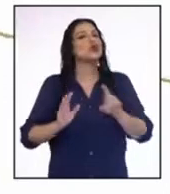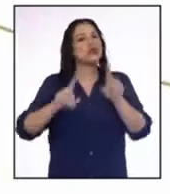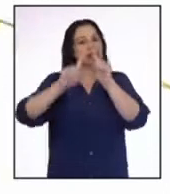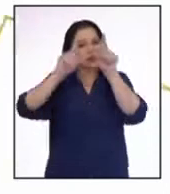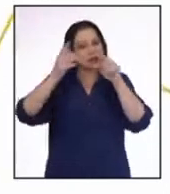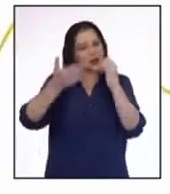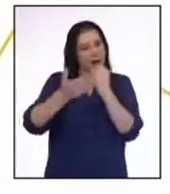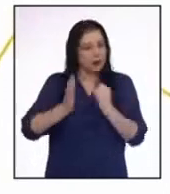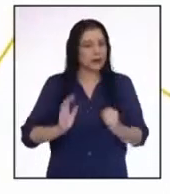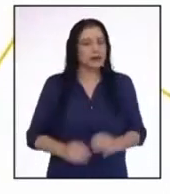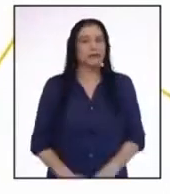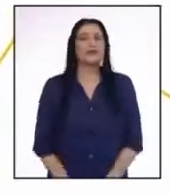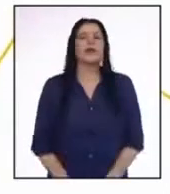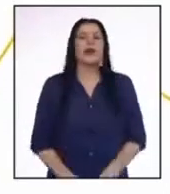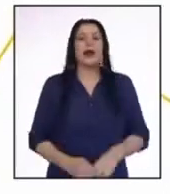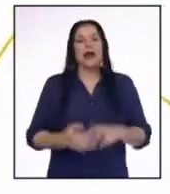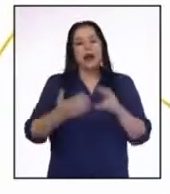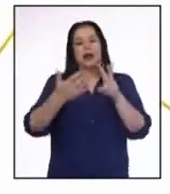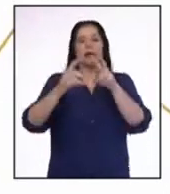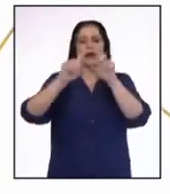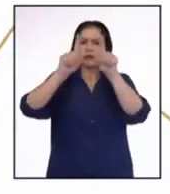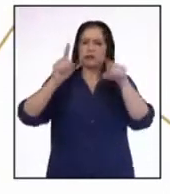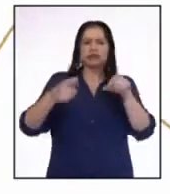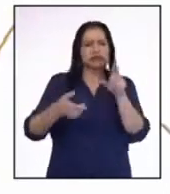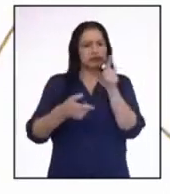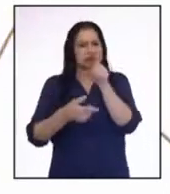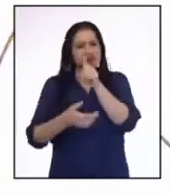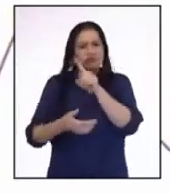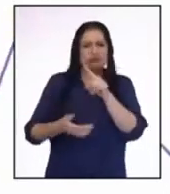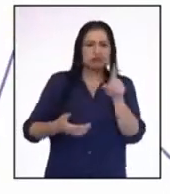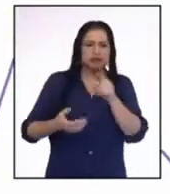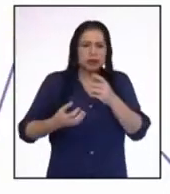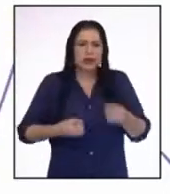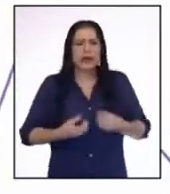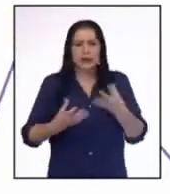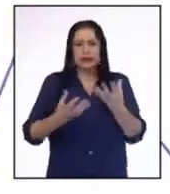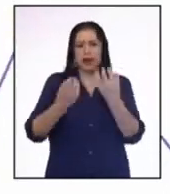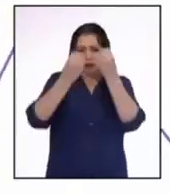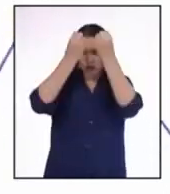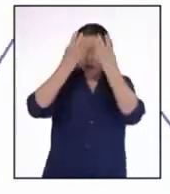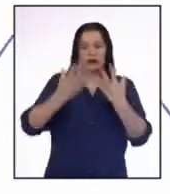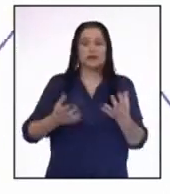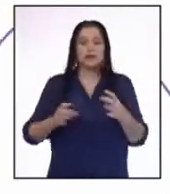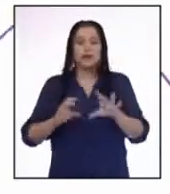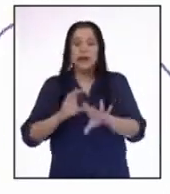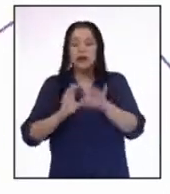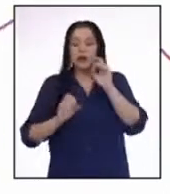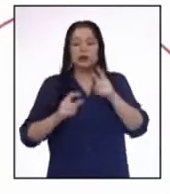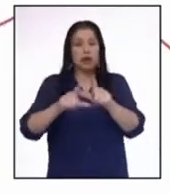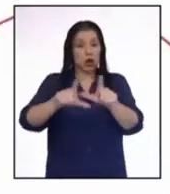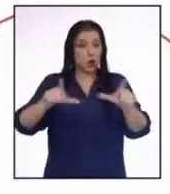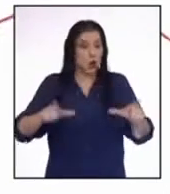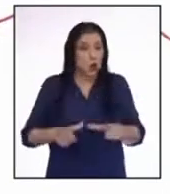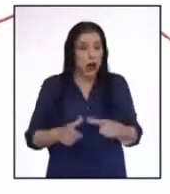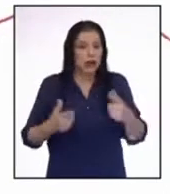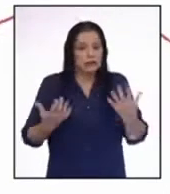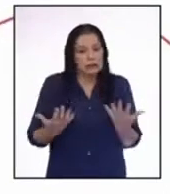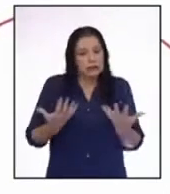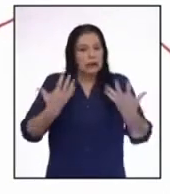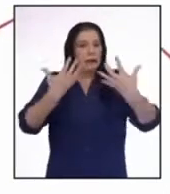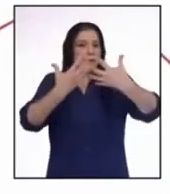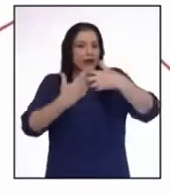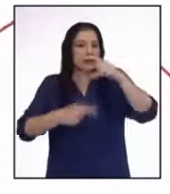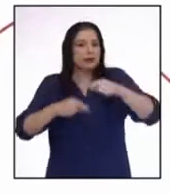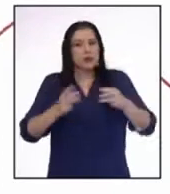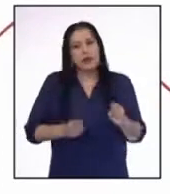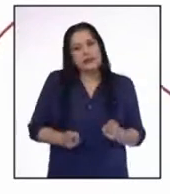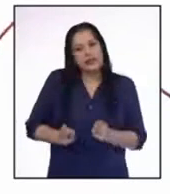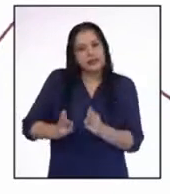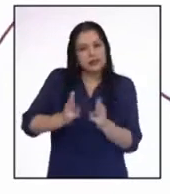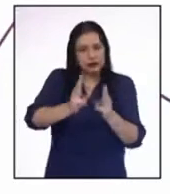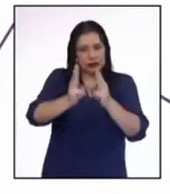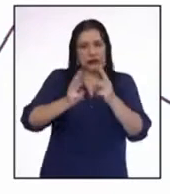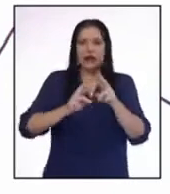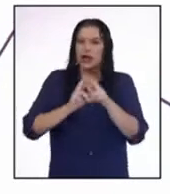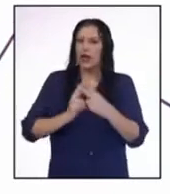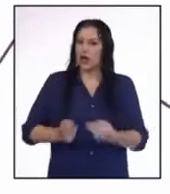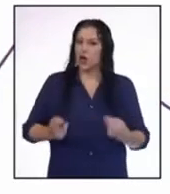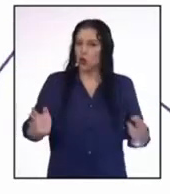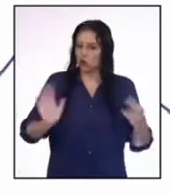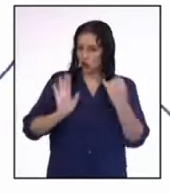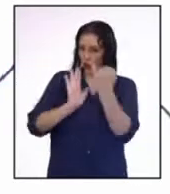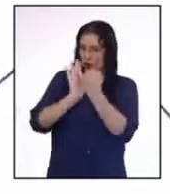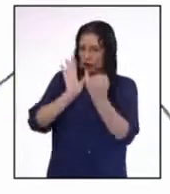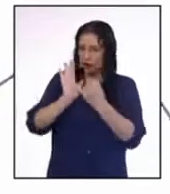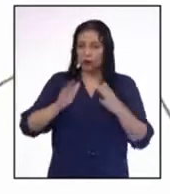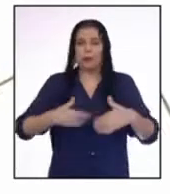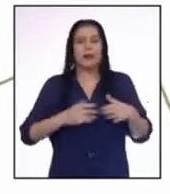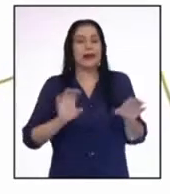a escala. Lee planos a escala e integra información para ubicar lugares. Combina y adapta estrategias heurísticas y recursos gráficos